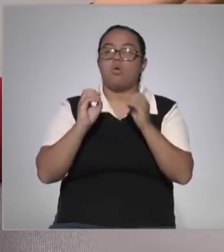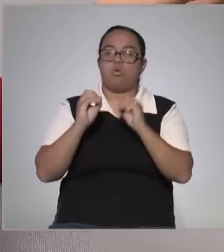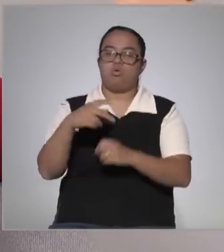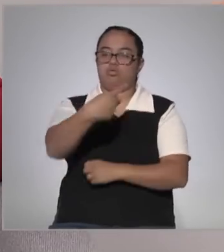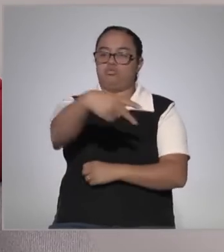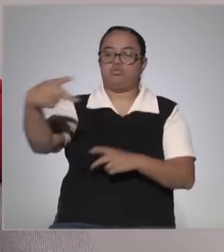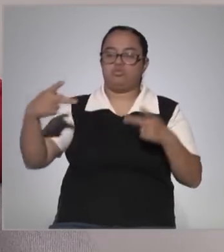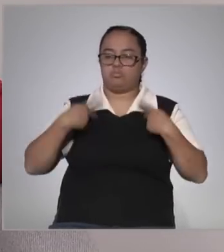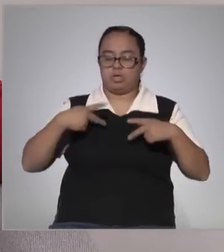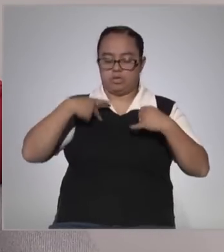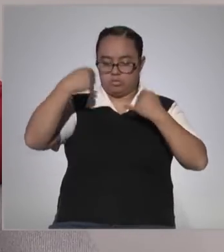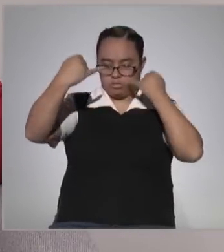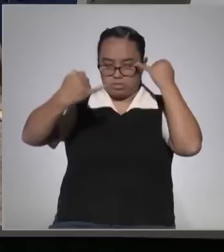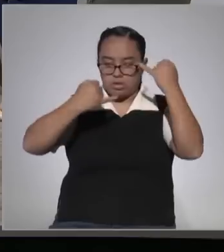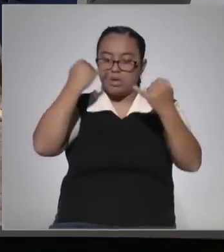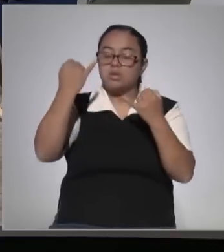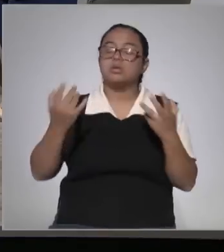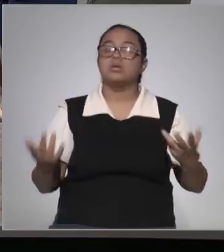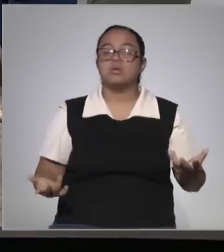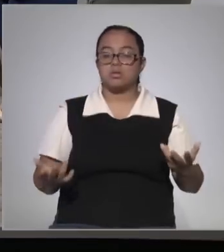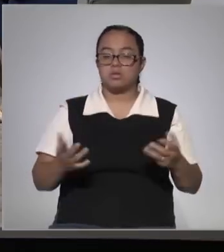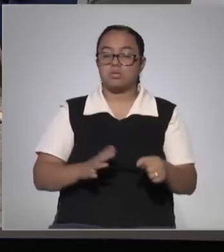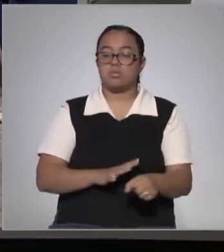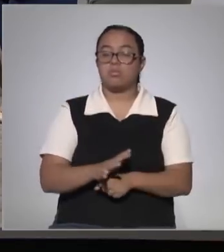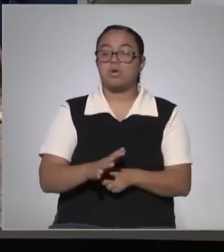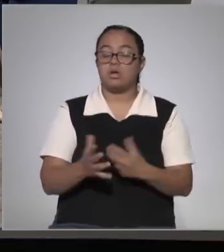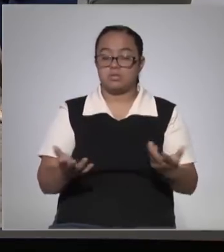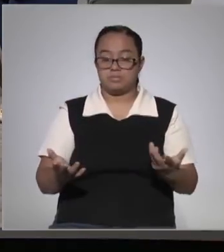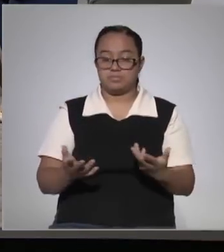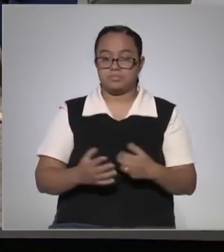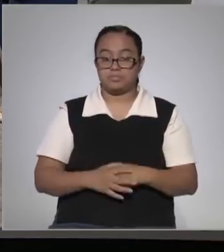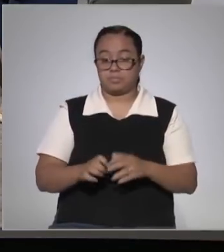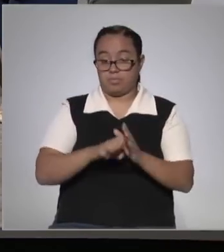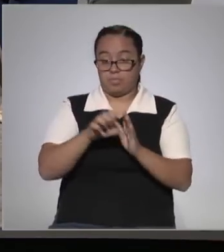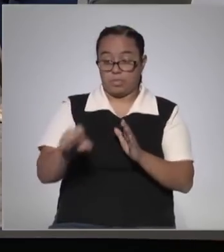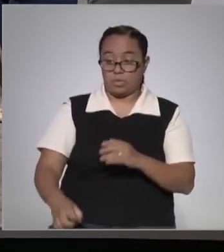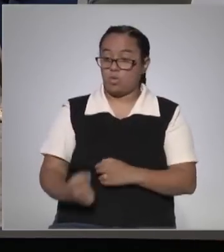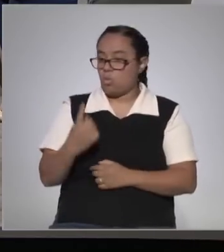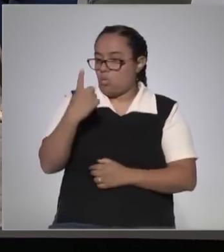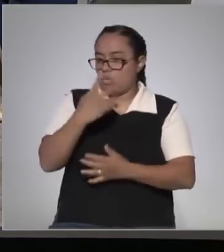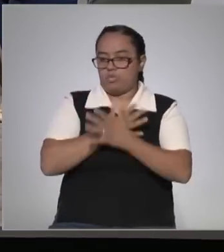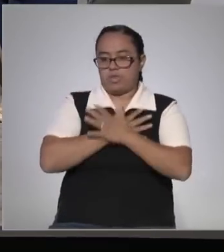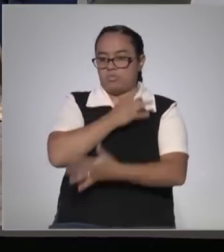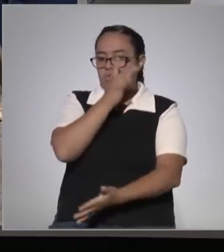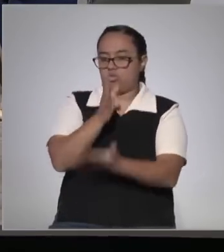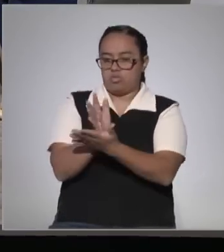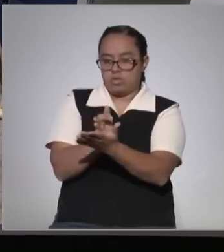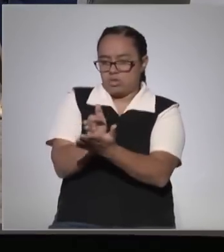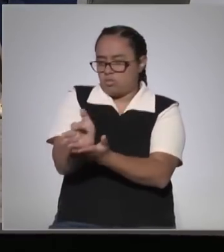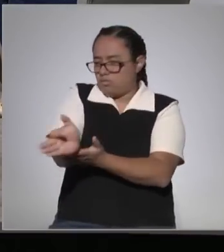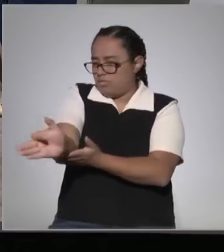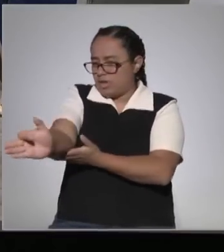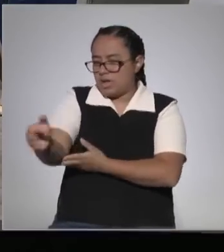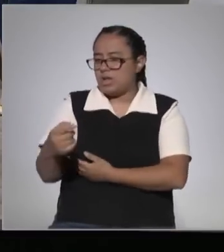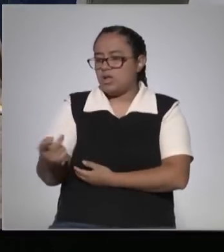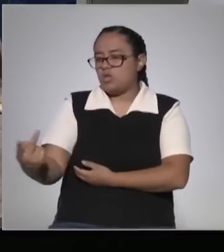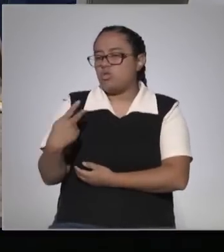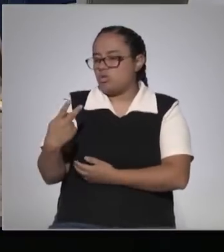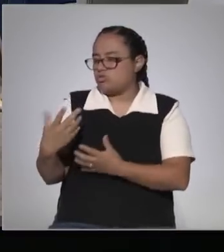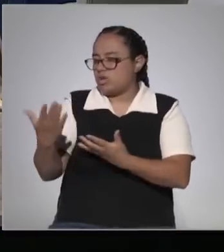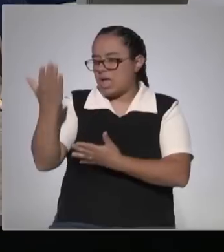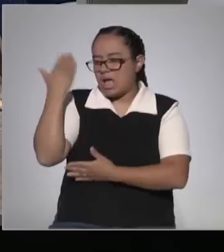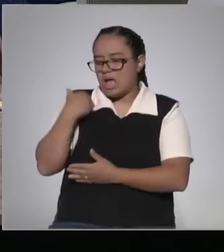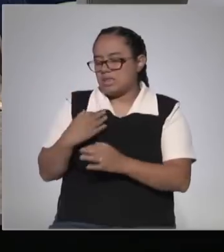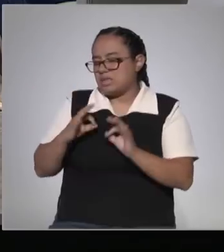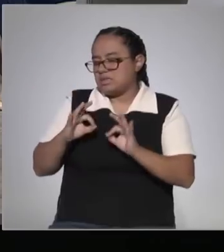creencias del amor romántico que se perpetúan por siempre, ¿no? O sea, pues solamente hay un amor en la vida, era mi media naranja, ya no está, entonces